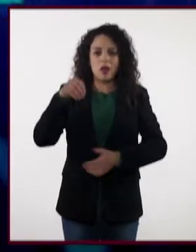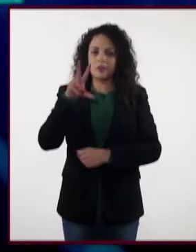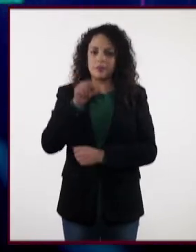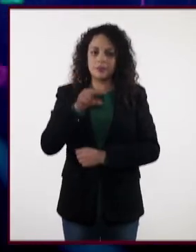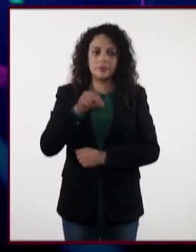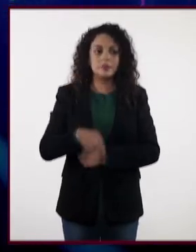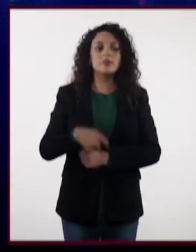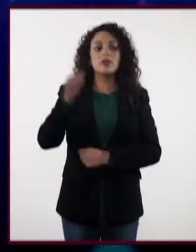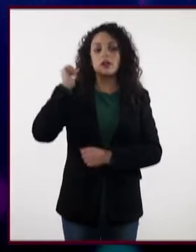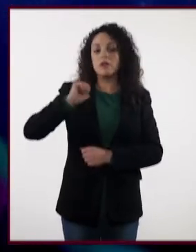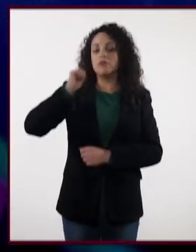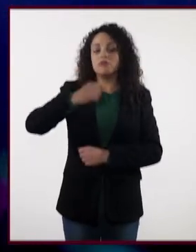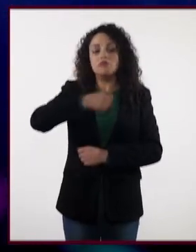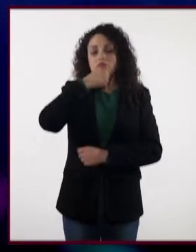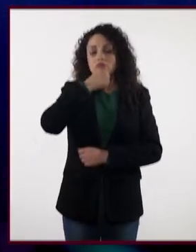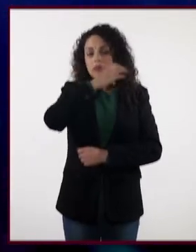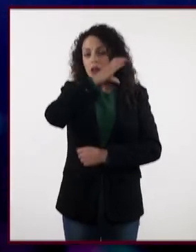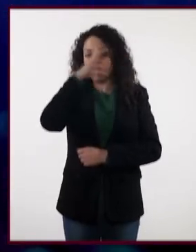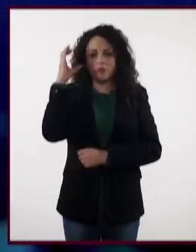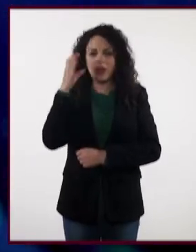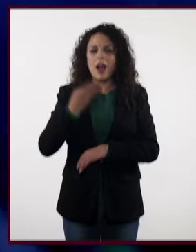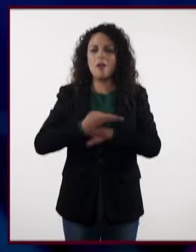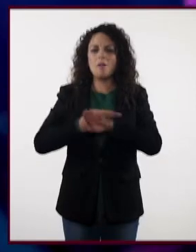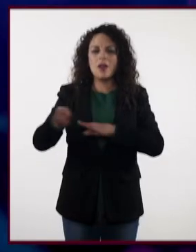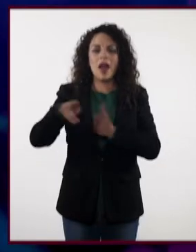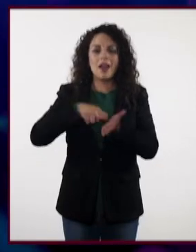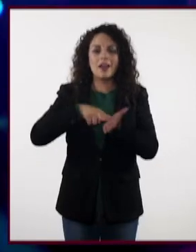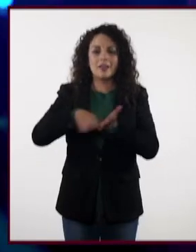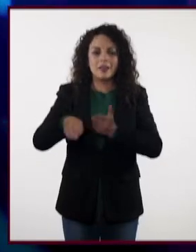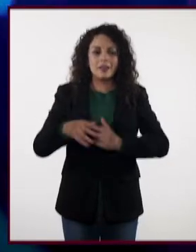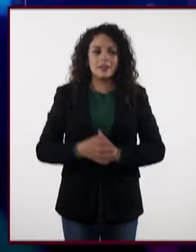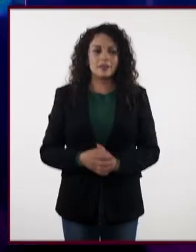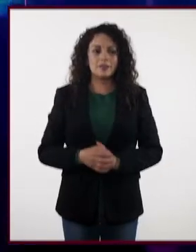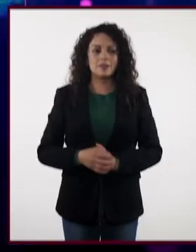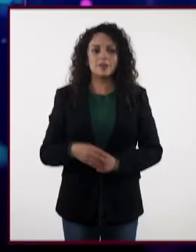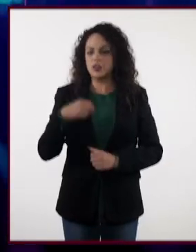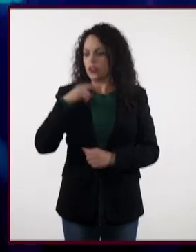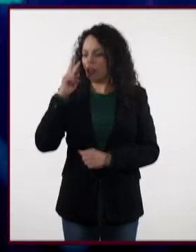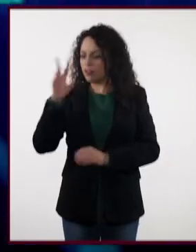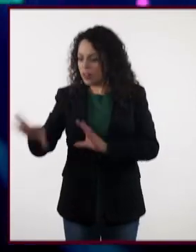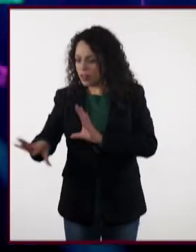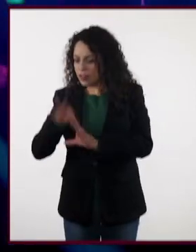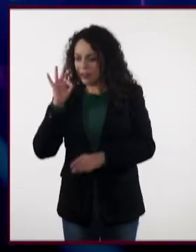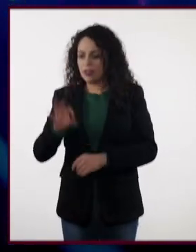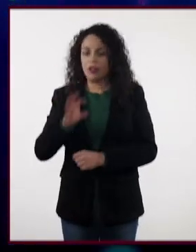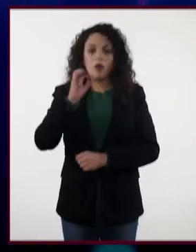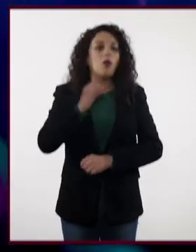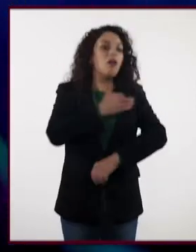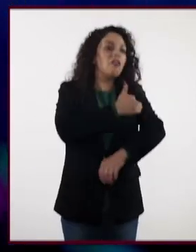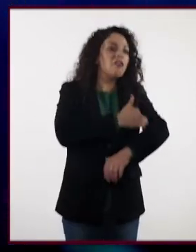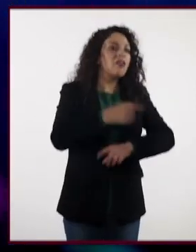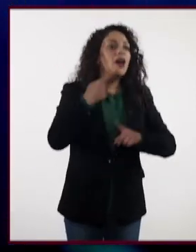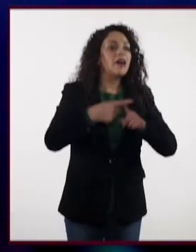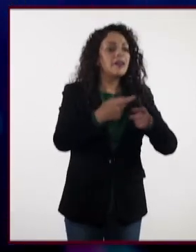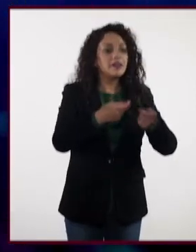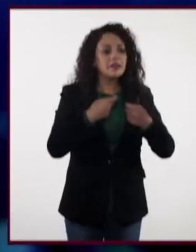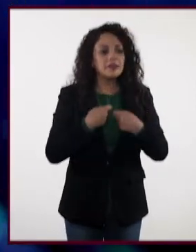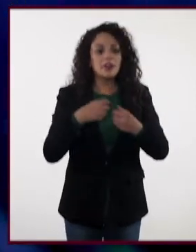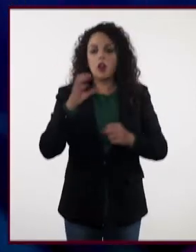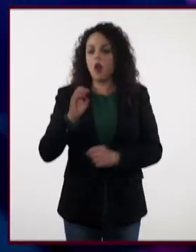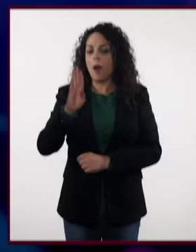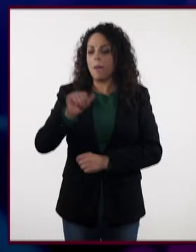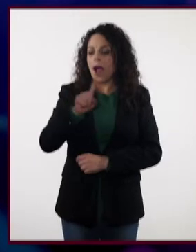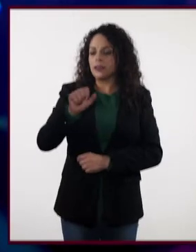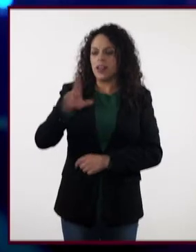Son fotografías viejas, mayormente en blanco y negro, que o me voy encontrando por ahí, o son un archivo familiar, o en bazares